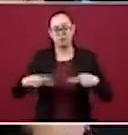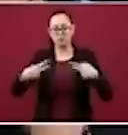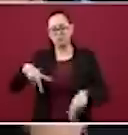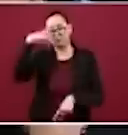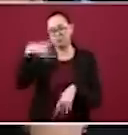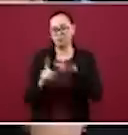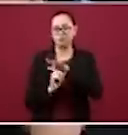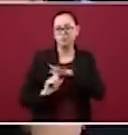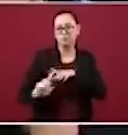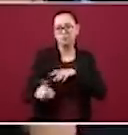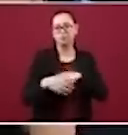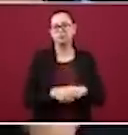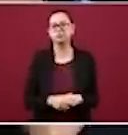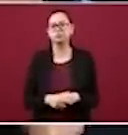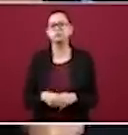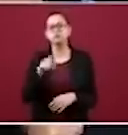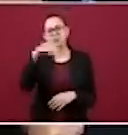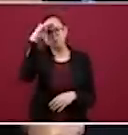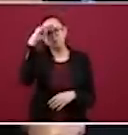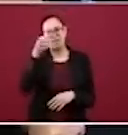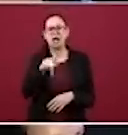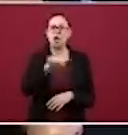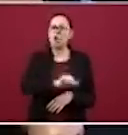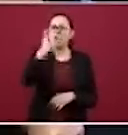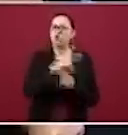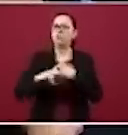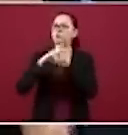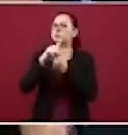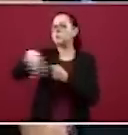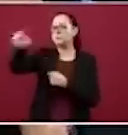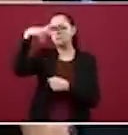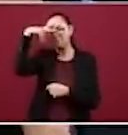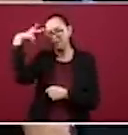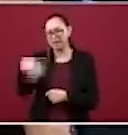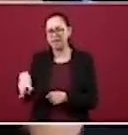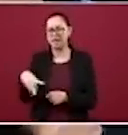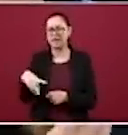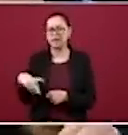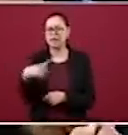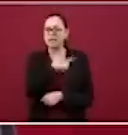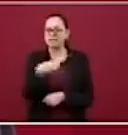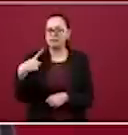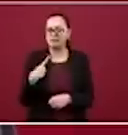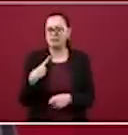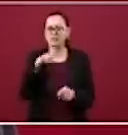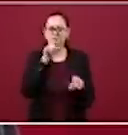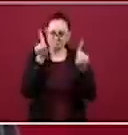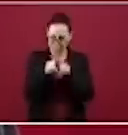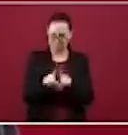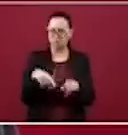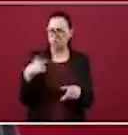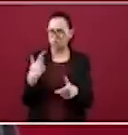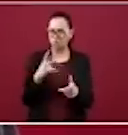presidente, ¿usted considera que los mexicanos en el extranjero deberían de participar en las consultas ciudadanas como la que viene